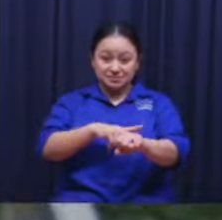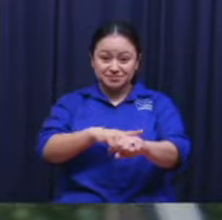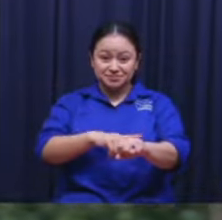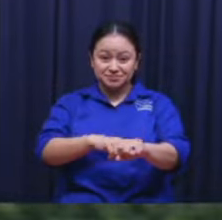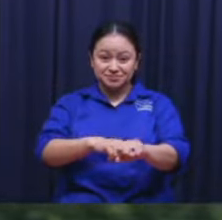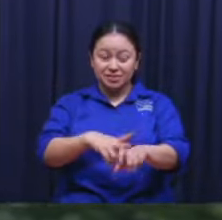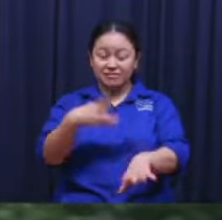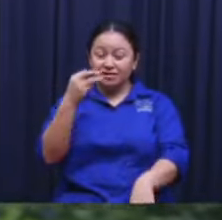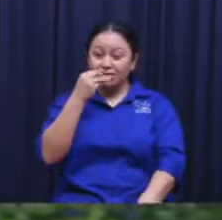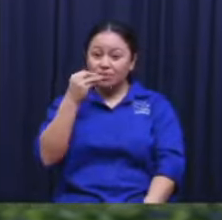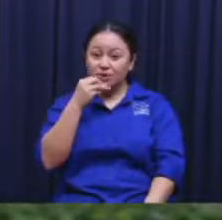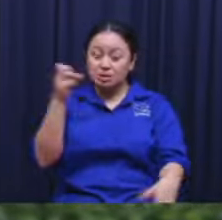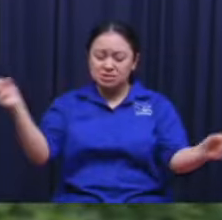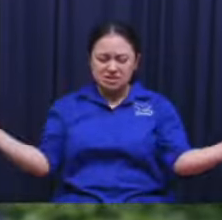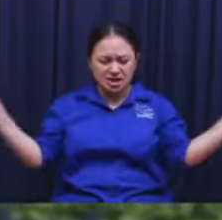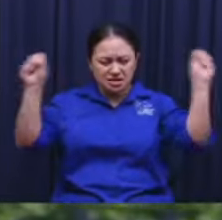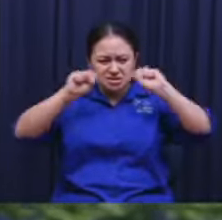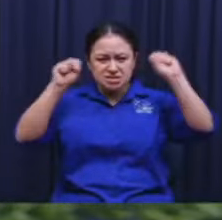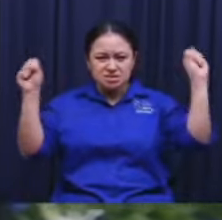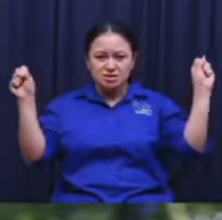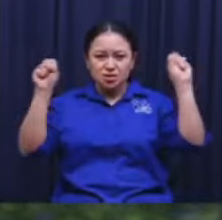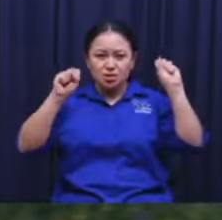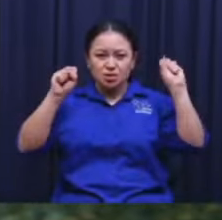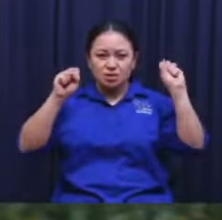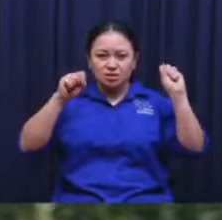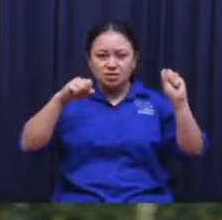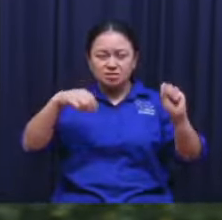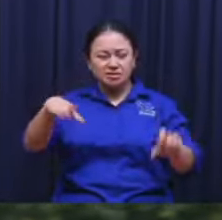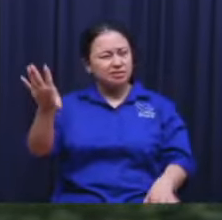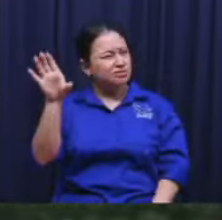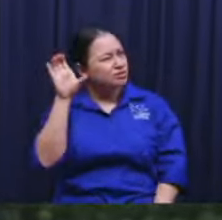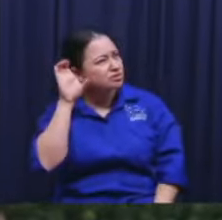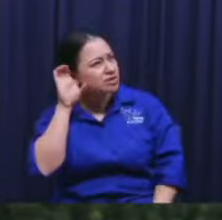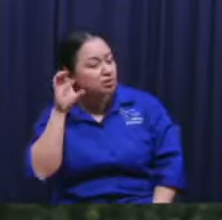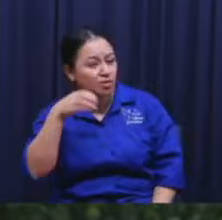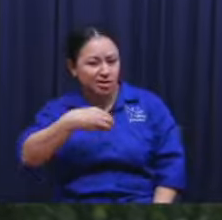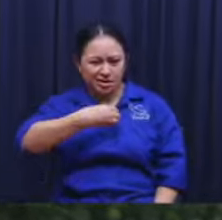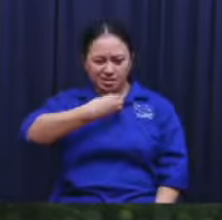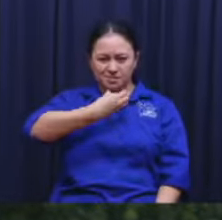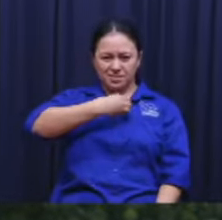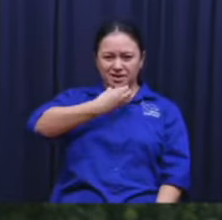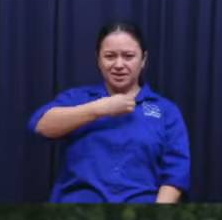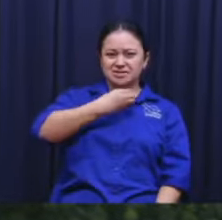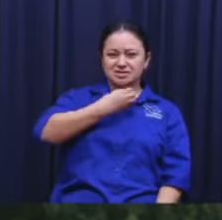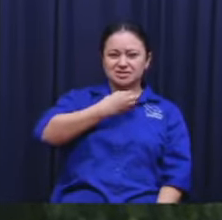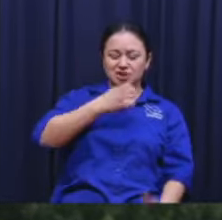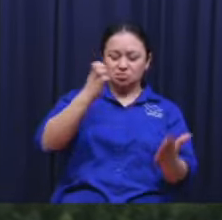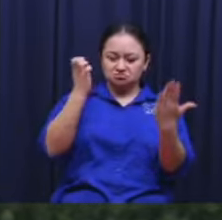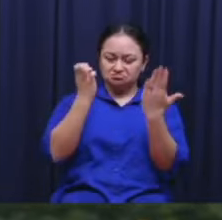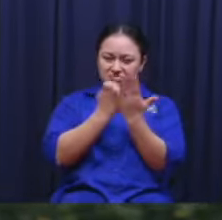esos ejercicios y estar oyendo al maestro que de apodo le decían de Azepán.